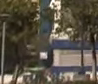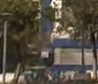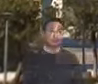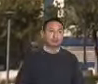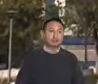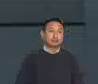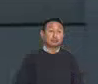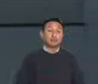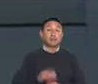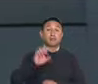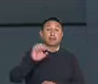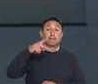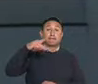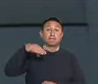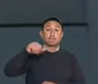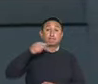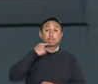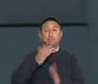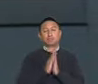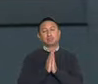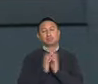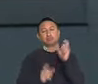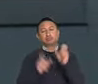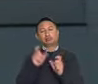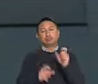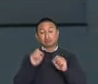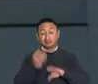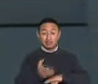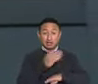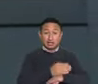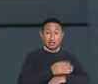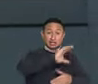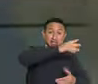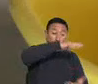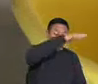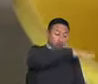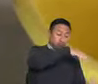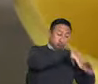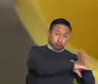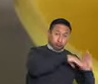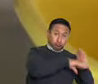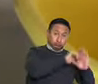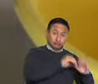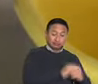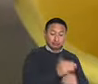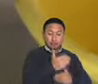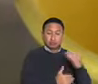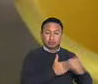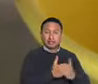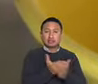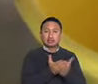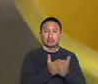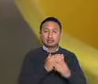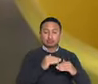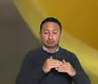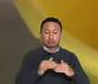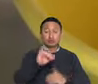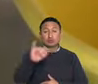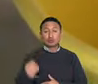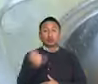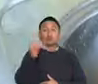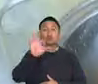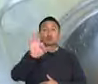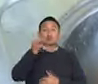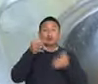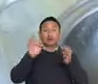pública metropolitana de agua potable solicitó a la ciudadanía dotarse de agua mientras se restablece el servicio paulatinamente a partir del jueves